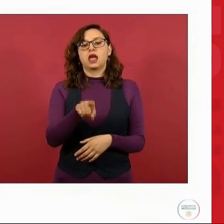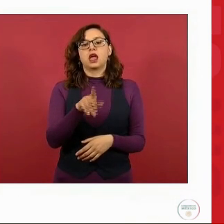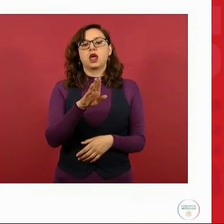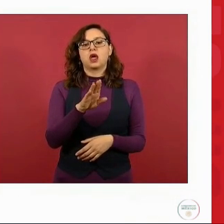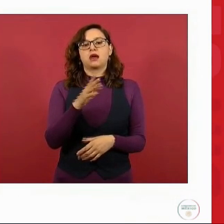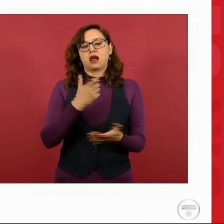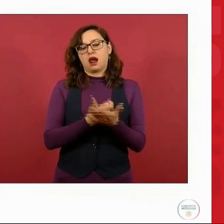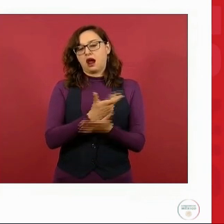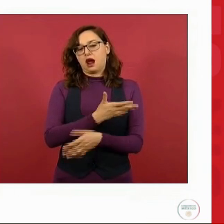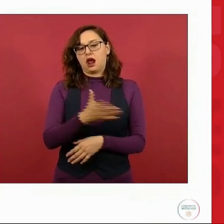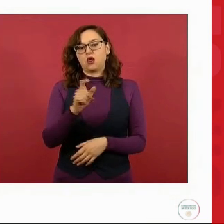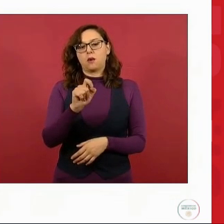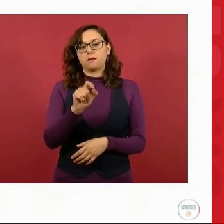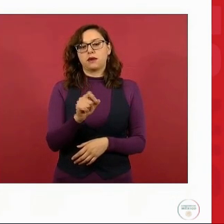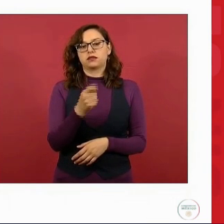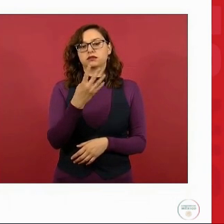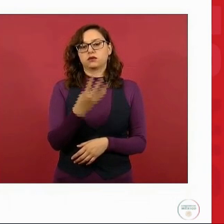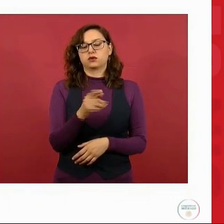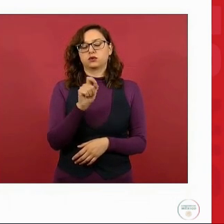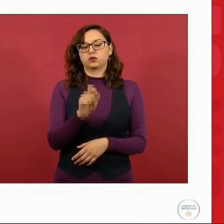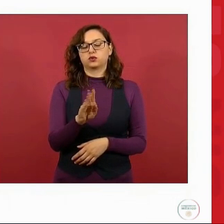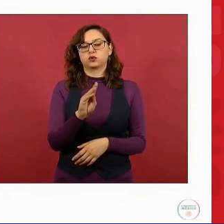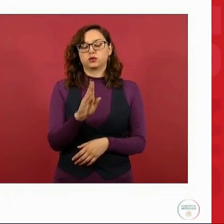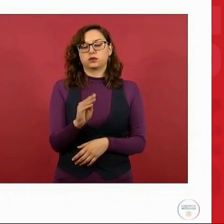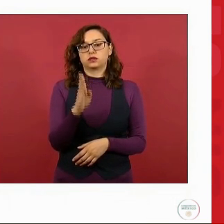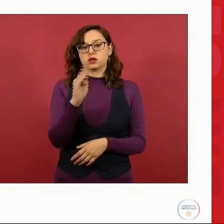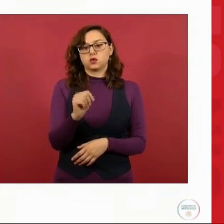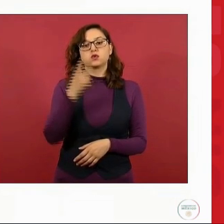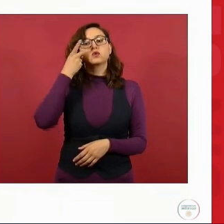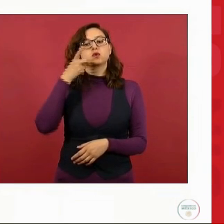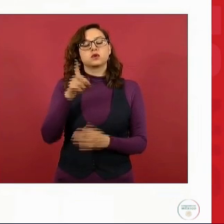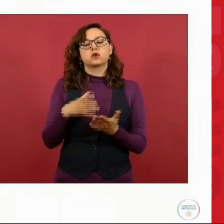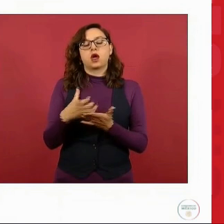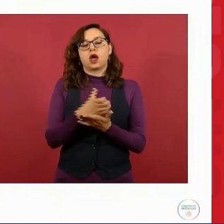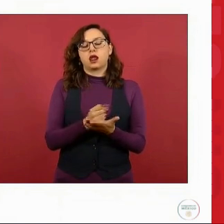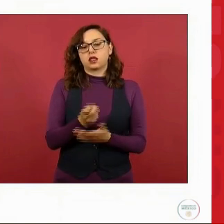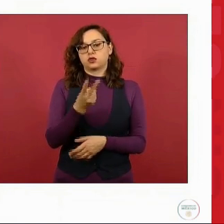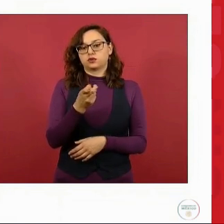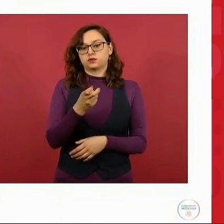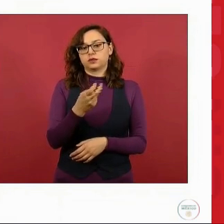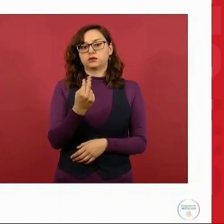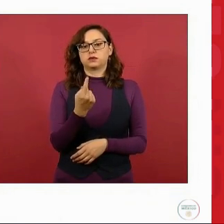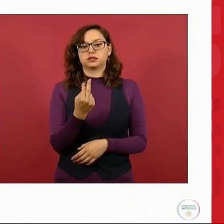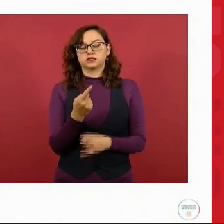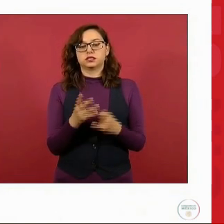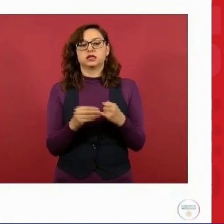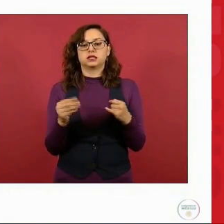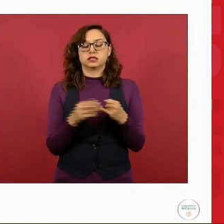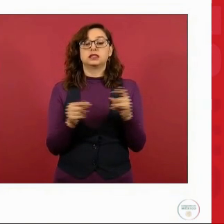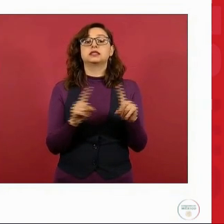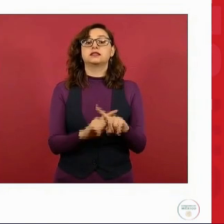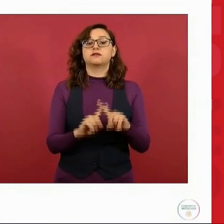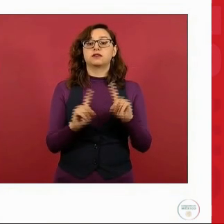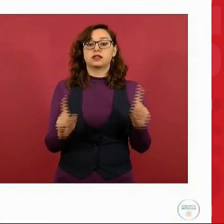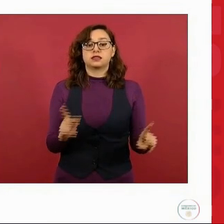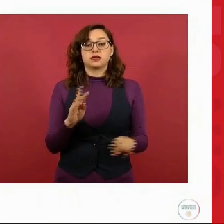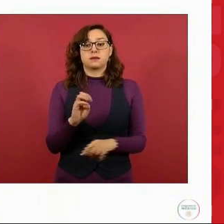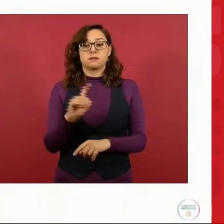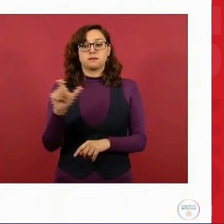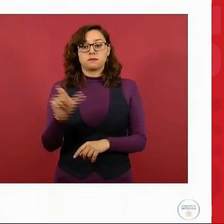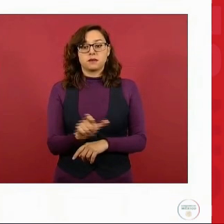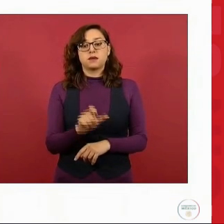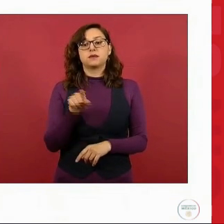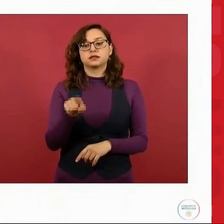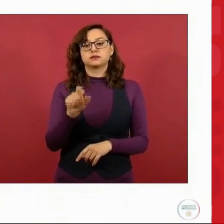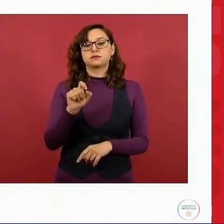litro, un margen de 2 pesos con 25 centavos. Comparado con franquicia Pemex, que tiene un precio al público de